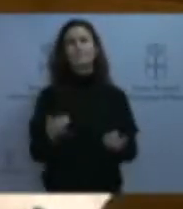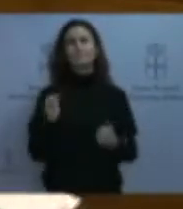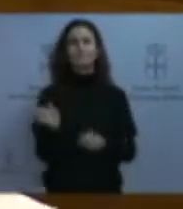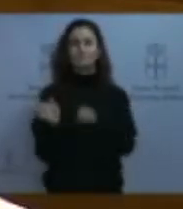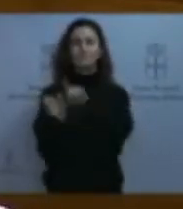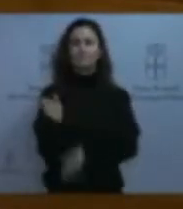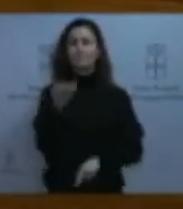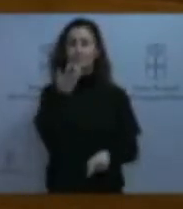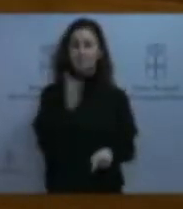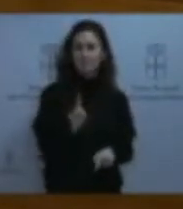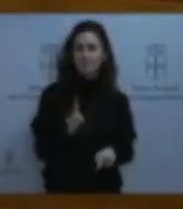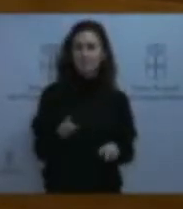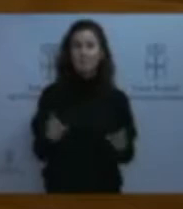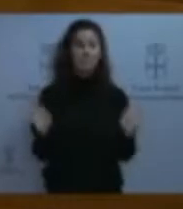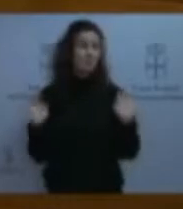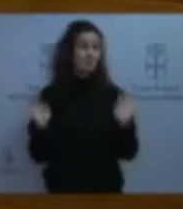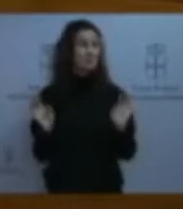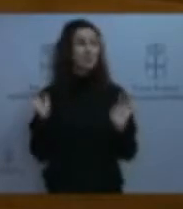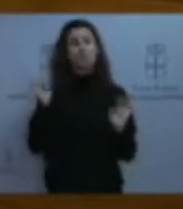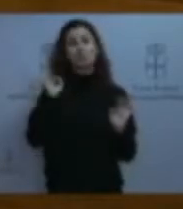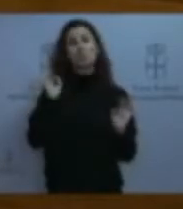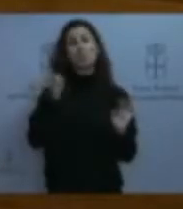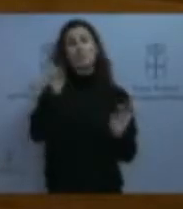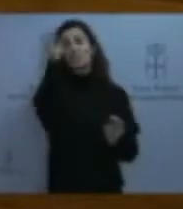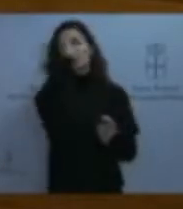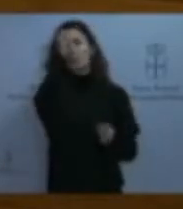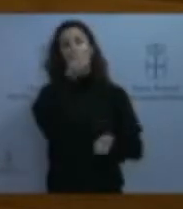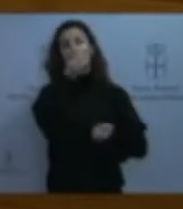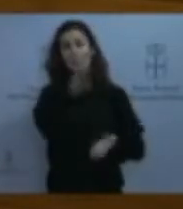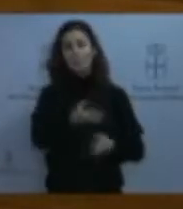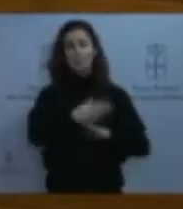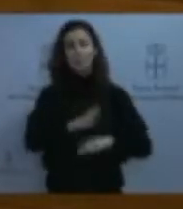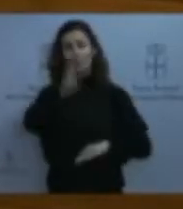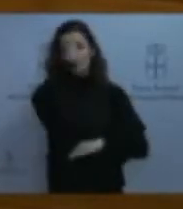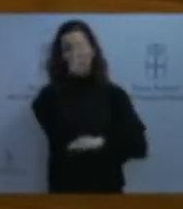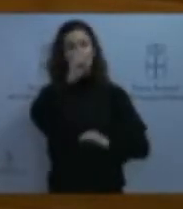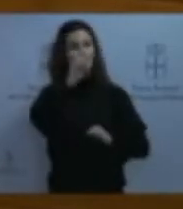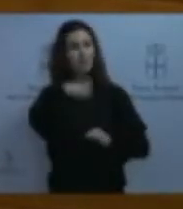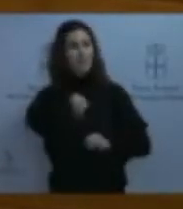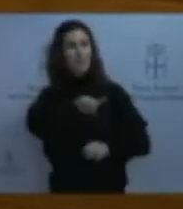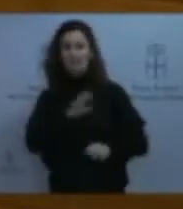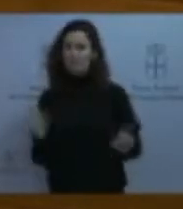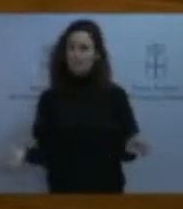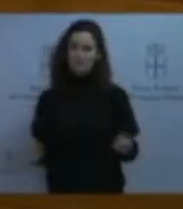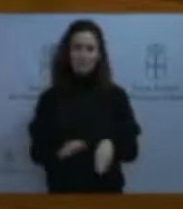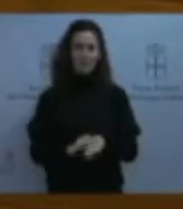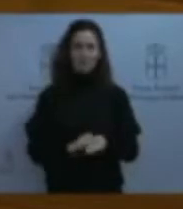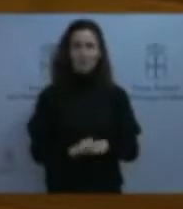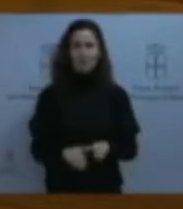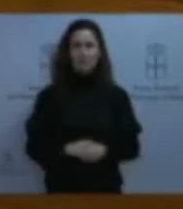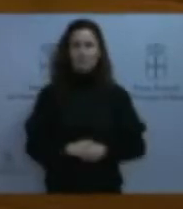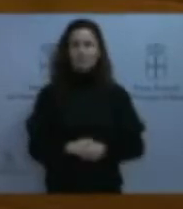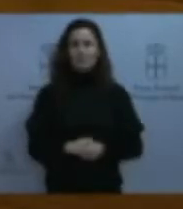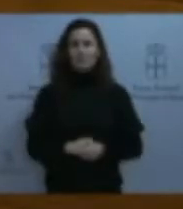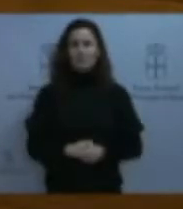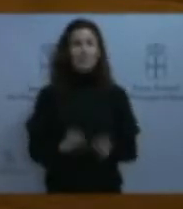no se quedará en una mera opinión, y la opinión suya no vale más que la de los demás. Ustedes lo han dicho